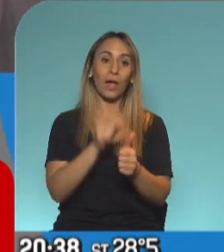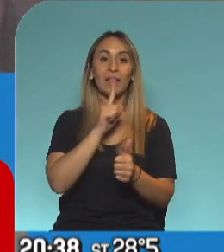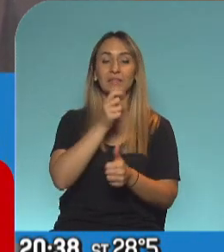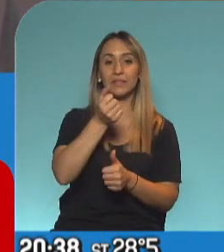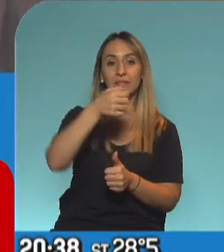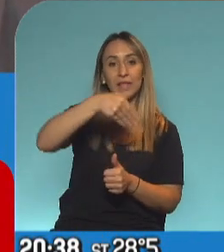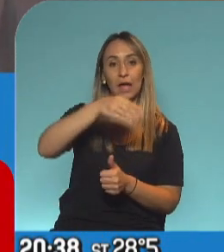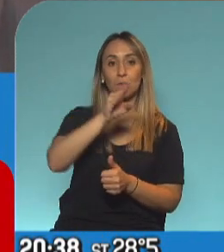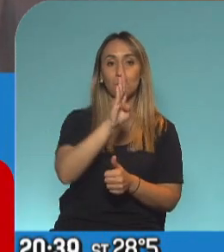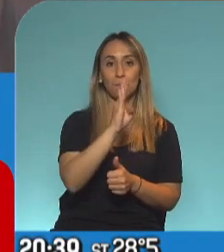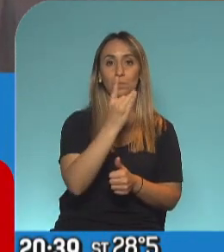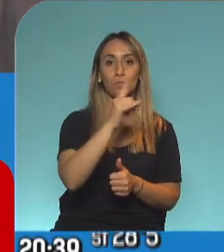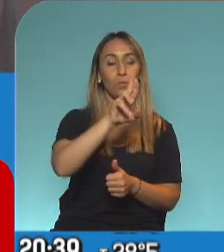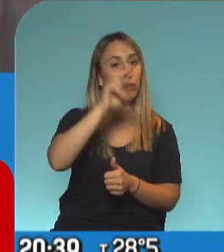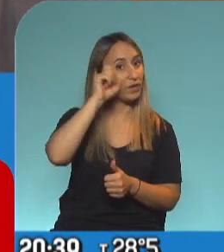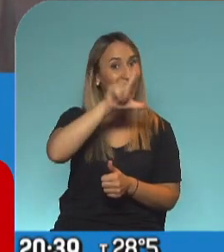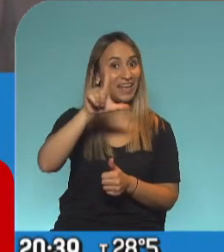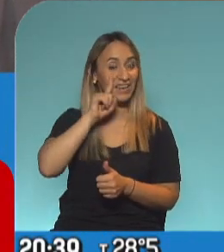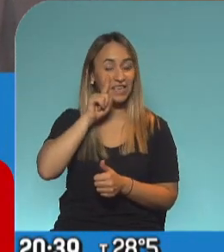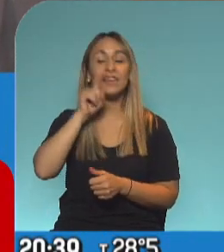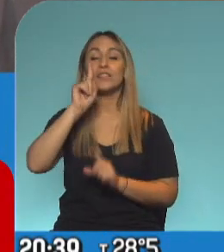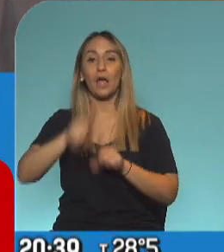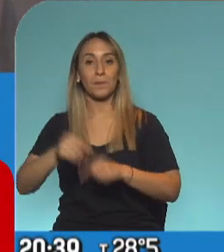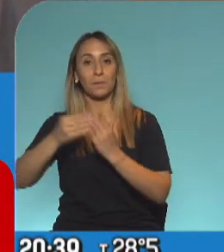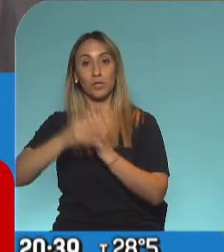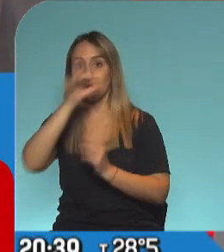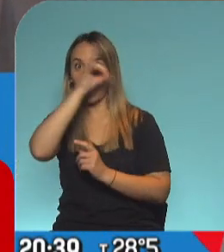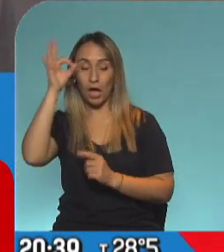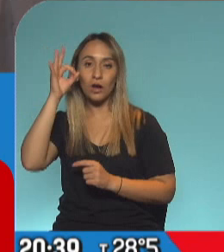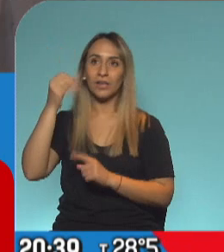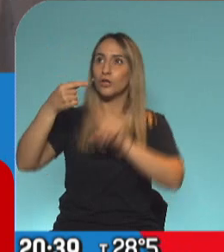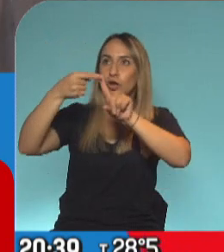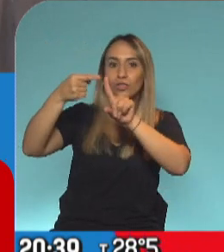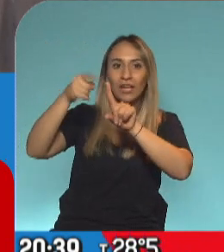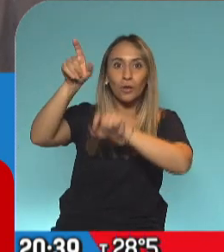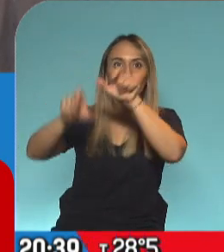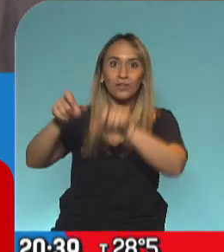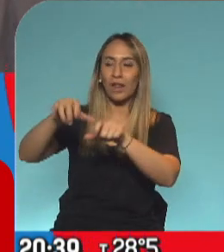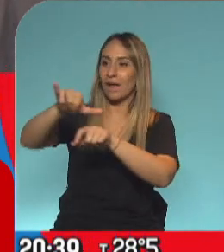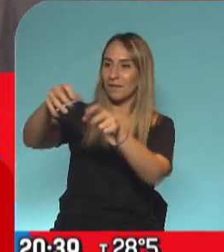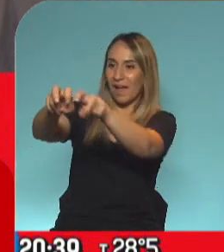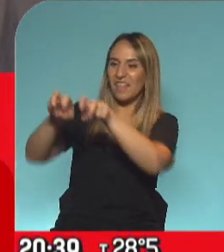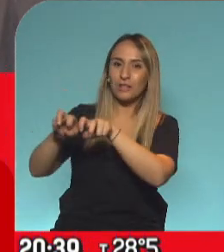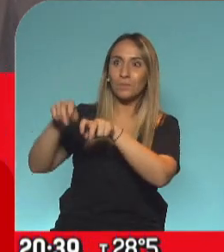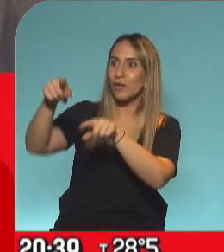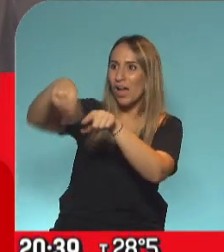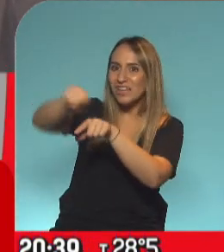ministro Mario Meoni, de estar con la tripulación, con estas 20 personas que están a bordo del avión que está llegando a Rusia. ¿Cuáles eran las sensaciones de ellos antes de